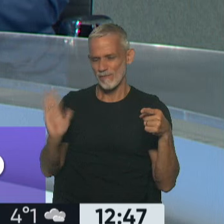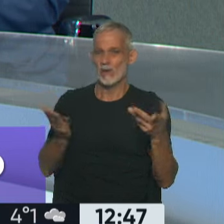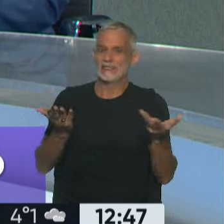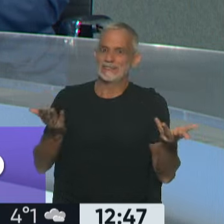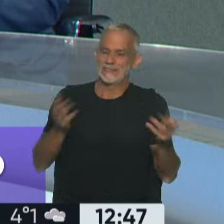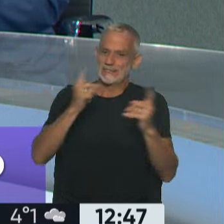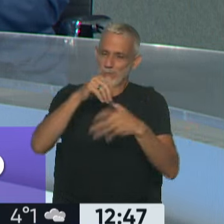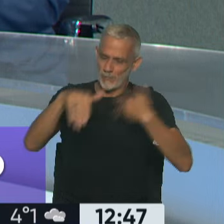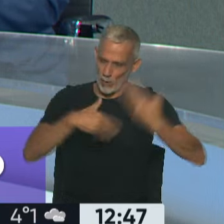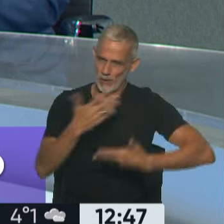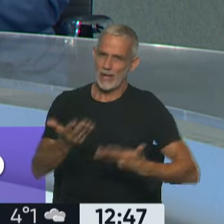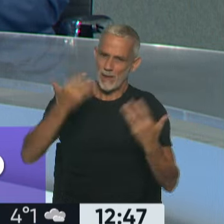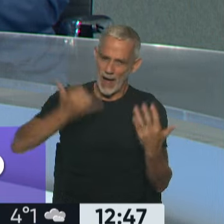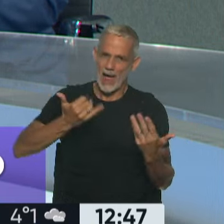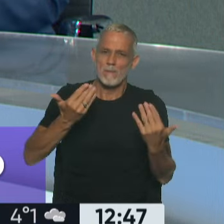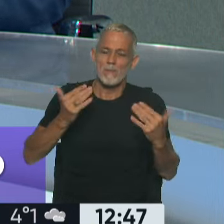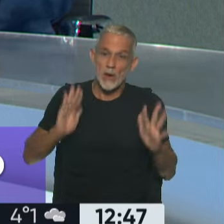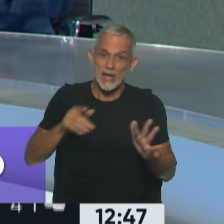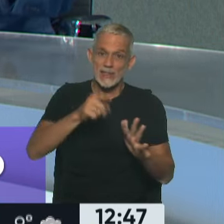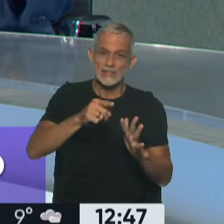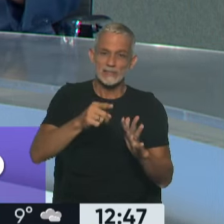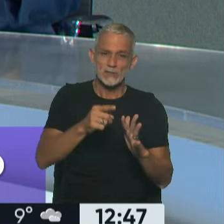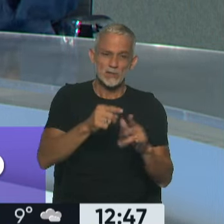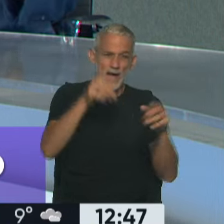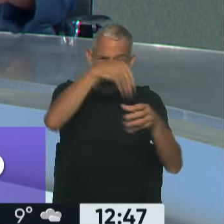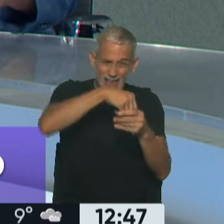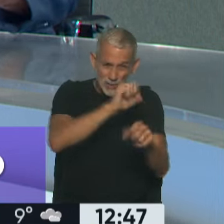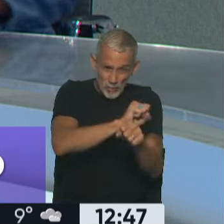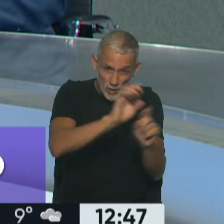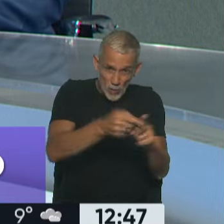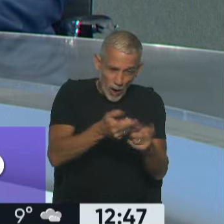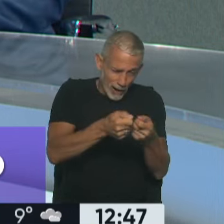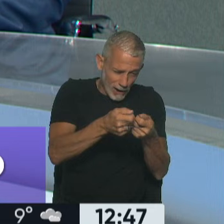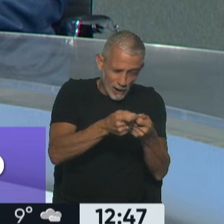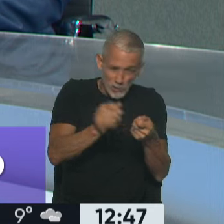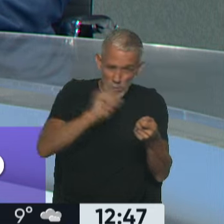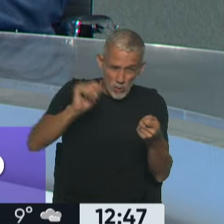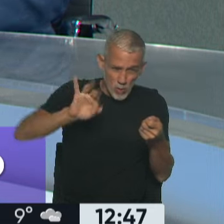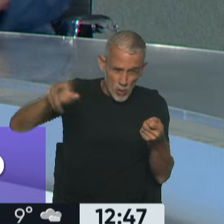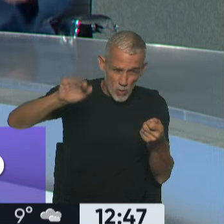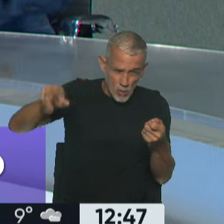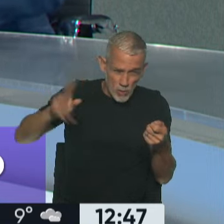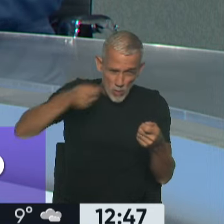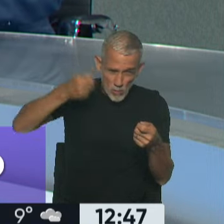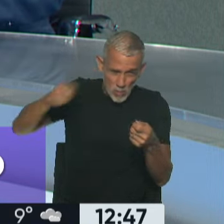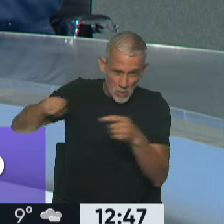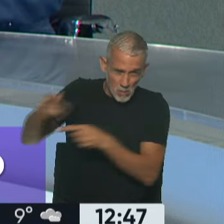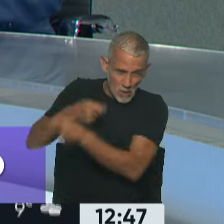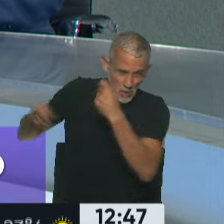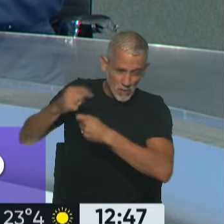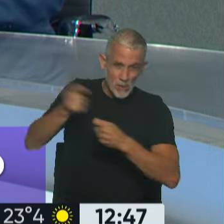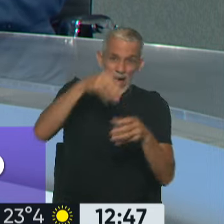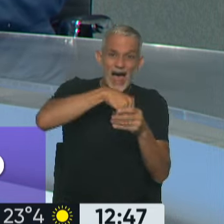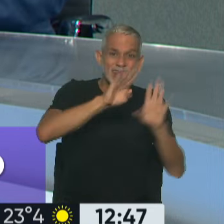grave problema donde la posibilidad de seguir delinquiendo y generando más delincuencia desde los presos en el interior